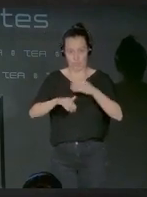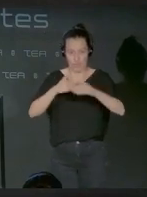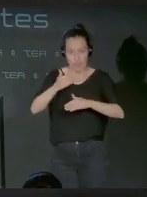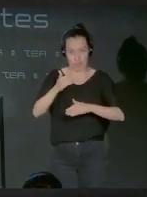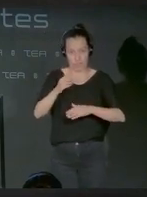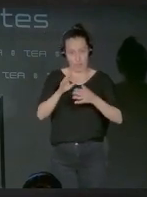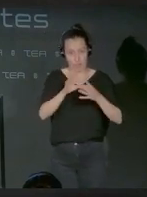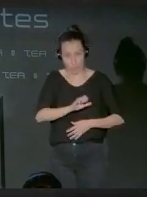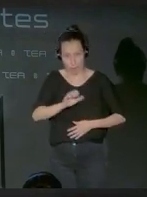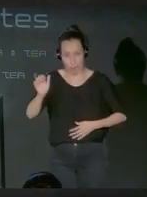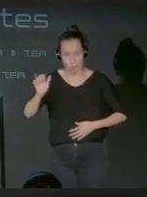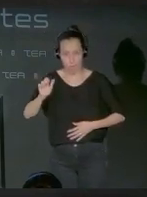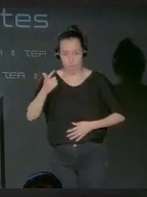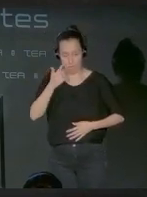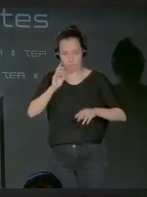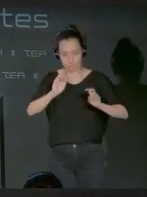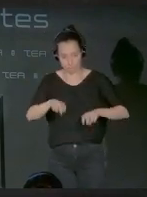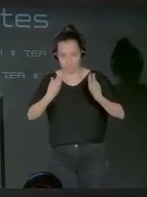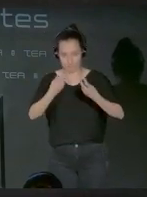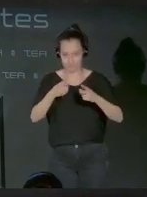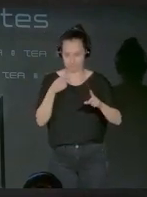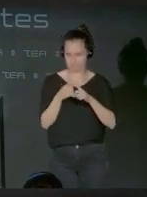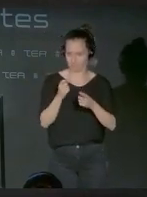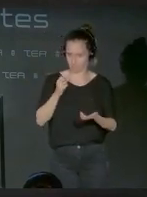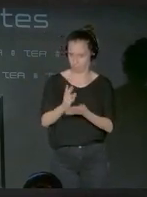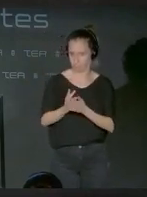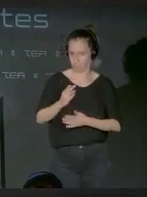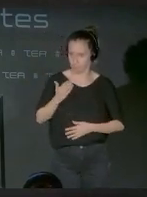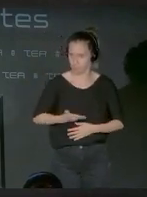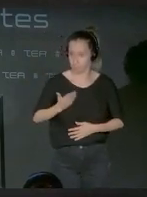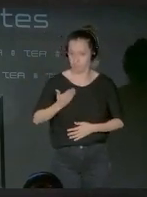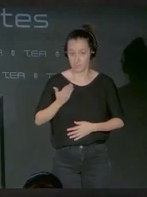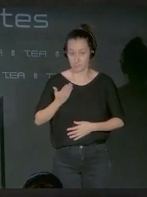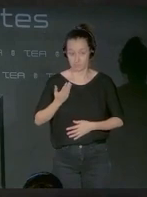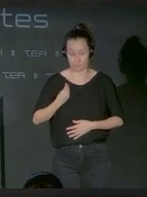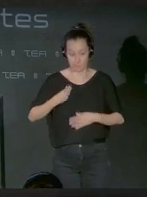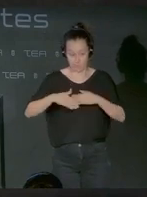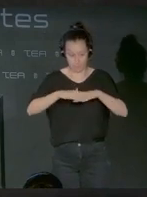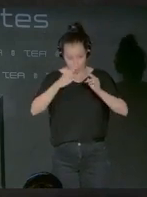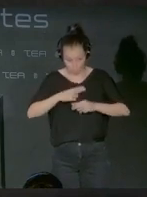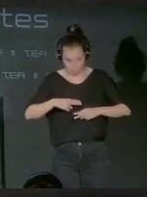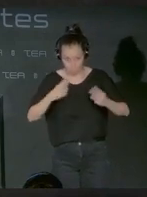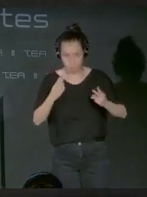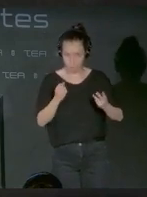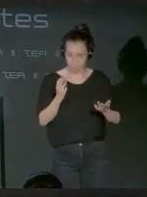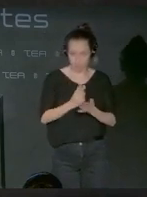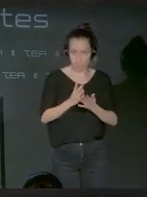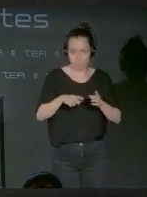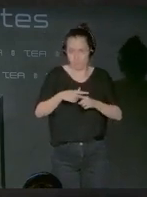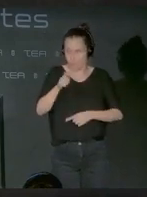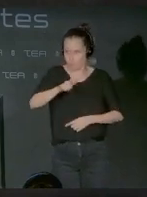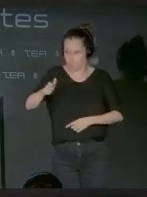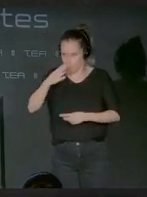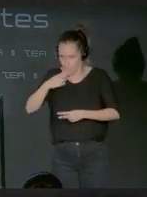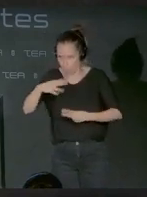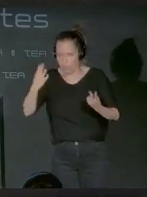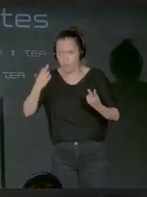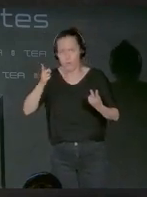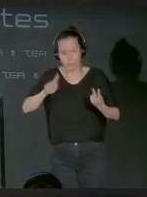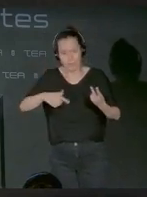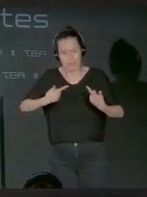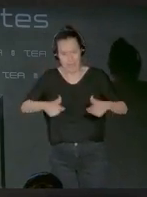lograrlo es fundamental una apuesta importante tanto por parte de la administración y los actores públicos como del propio